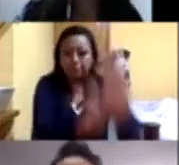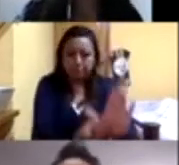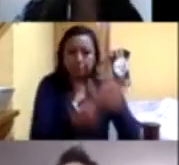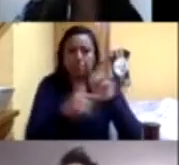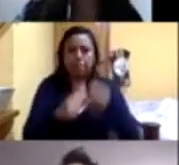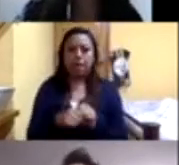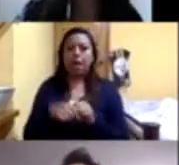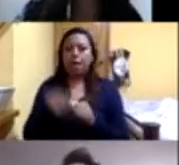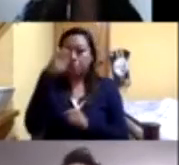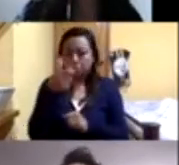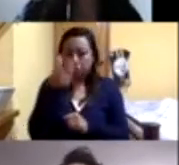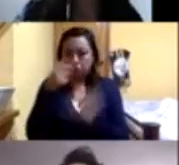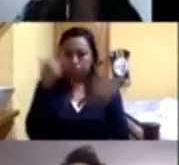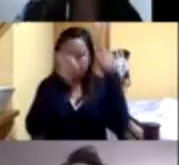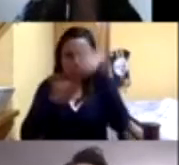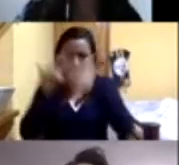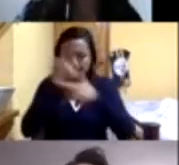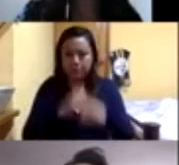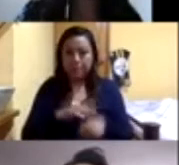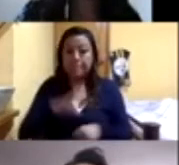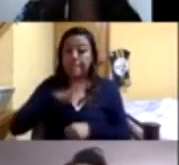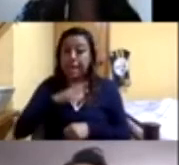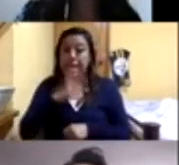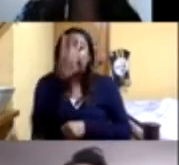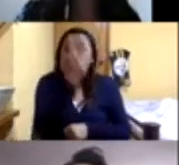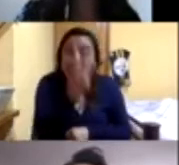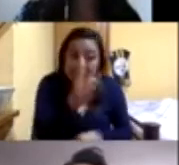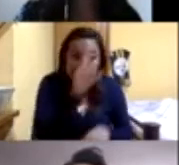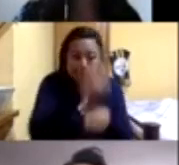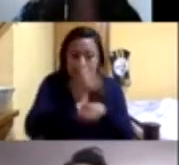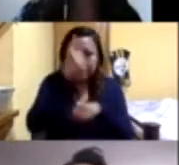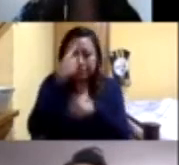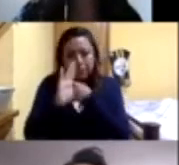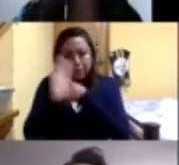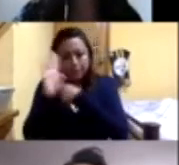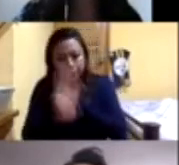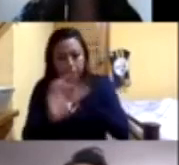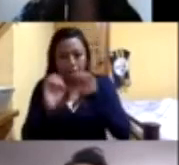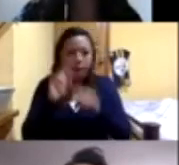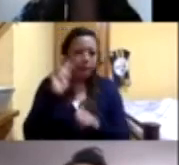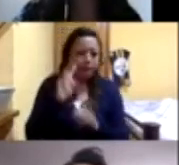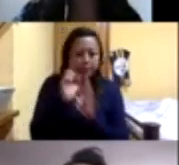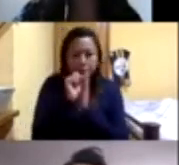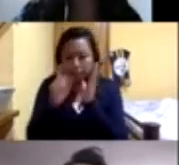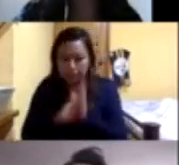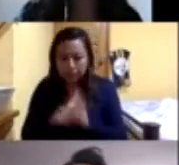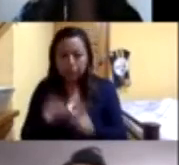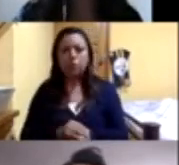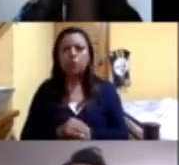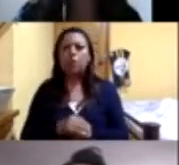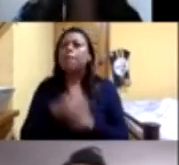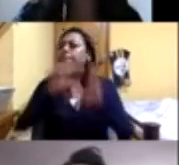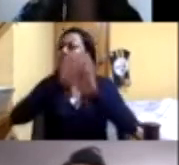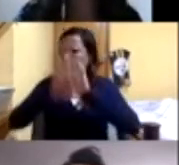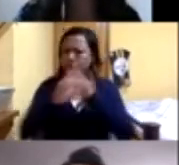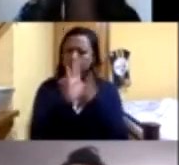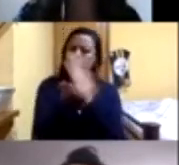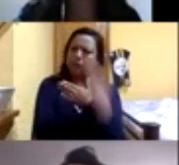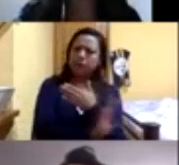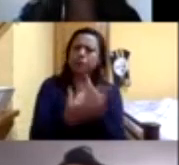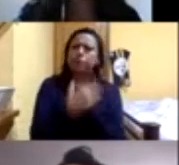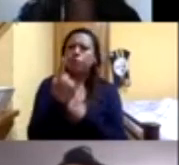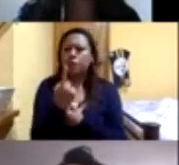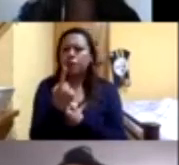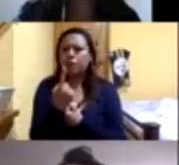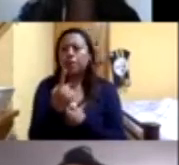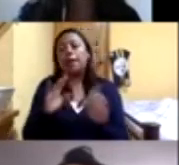tiene 3 días para desechar, prevenir o admitir la solicitud. En caso de que tenga que prevenir, ¿por qué prevendría? Porque no presentó los requisitos